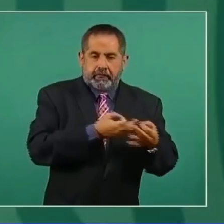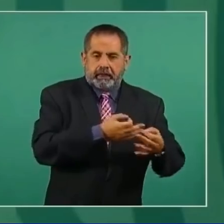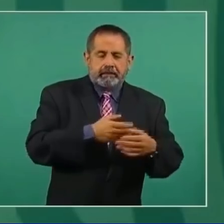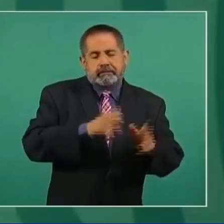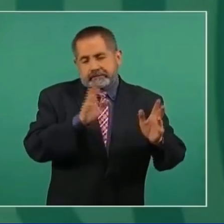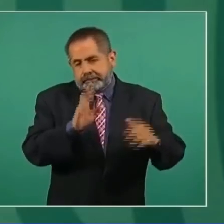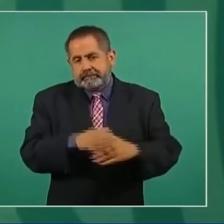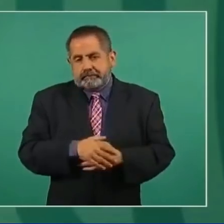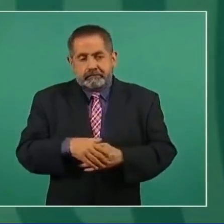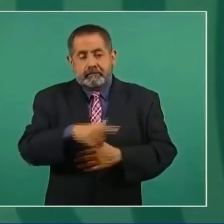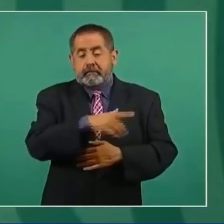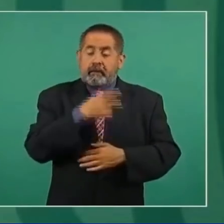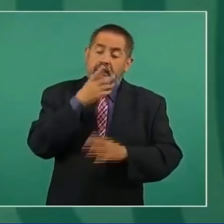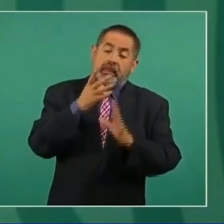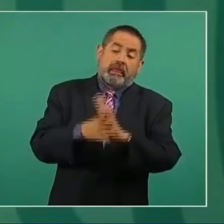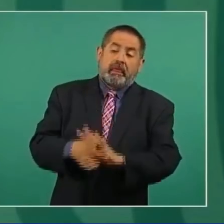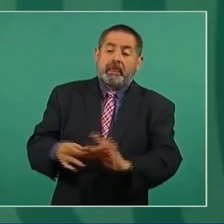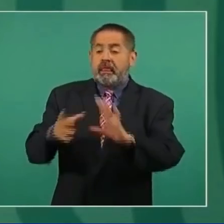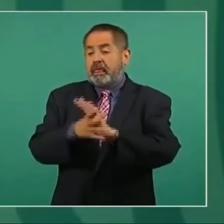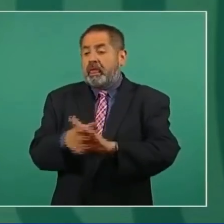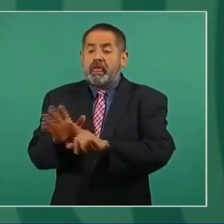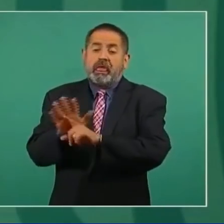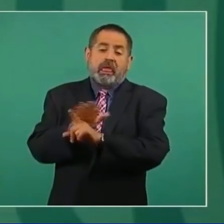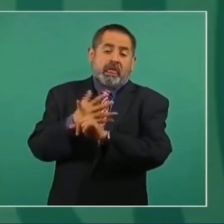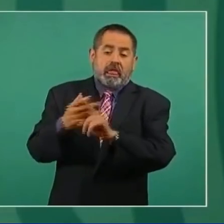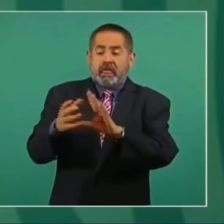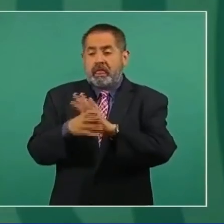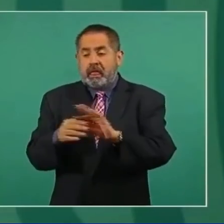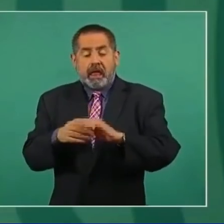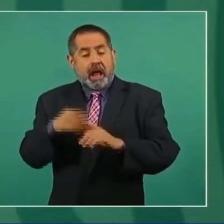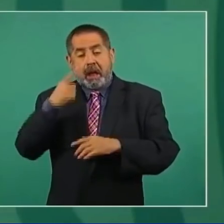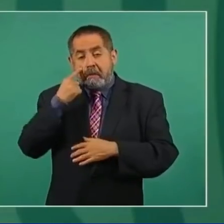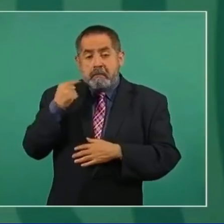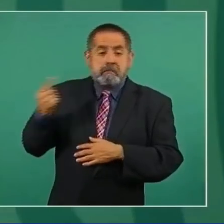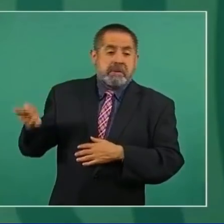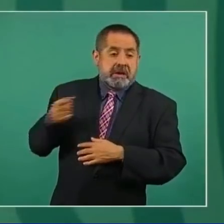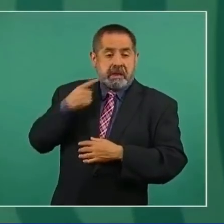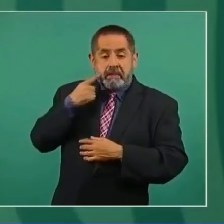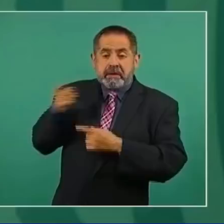Se creyeron lo de el populismo,